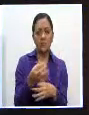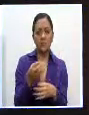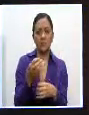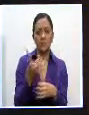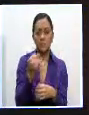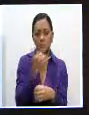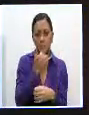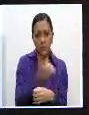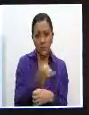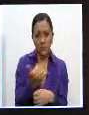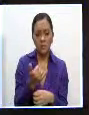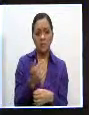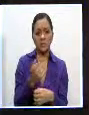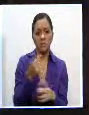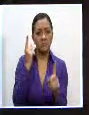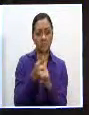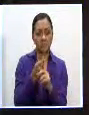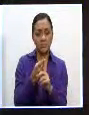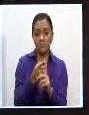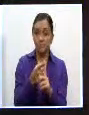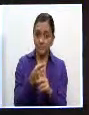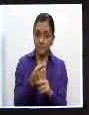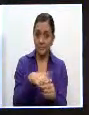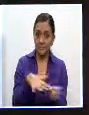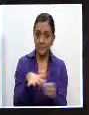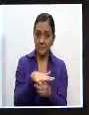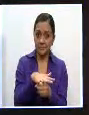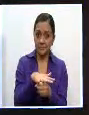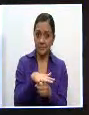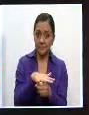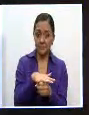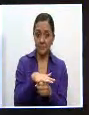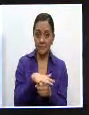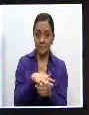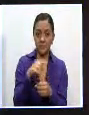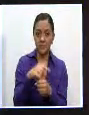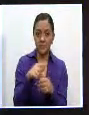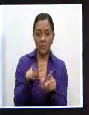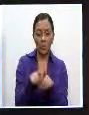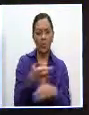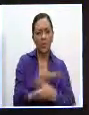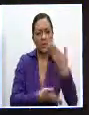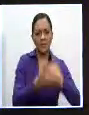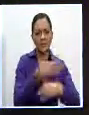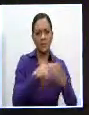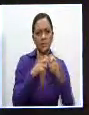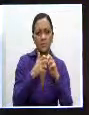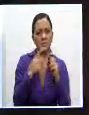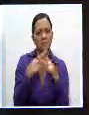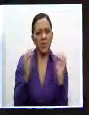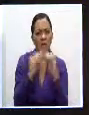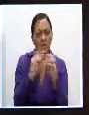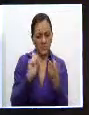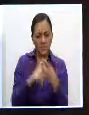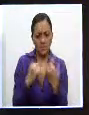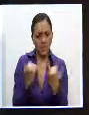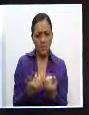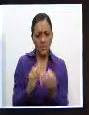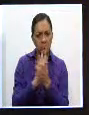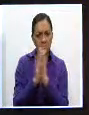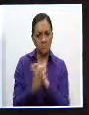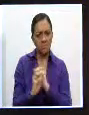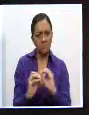y absolutamente fijado en la mentalidad de la Guerra Fría no ha servido para nada